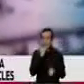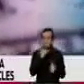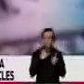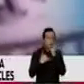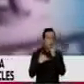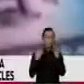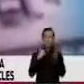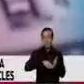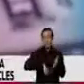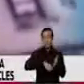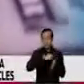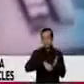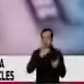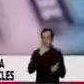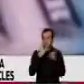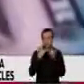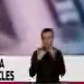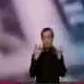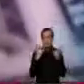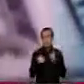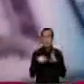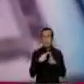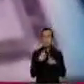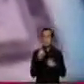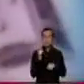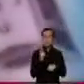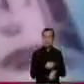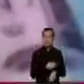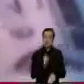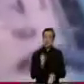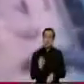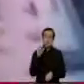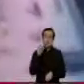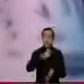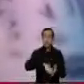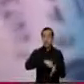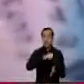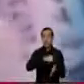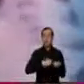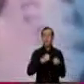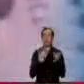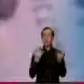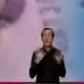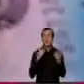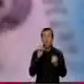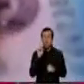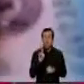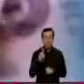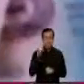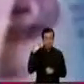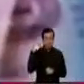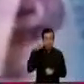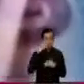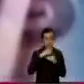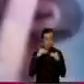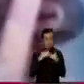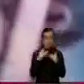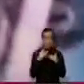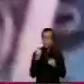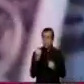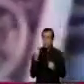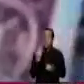irregularidades en la contratación, además de un presunto sobreprecio, pues el contrato se habría suscrito por 1.1 millón de dólares, cuando el